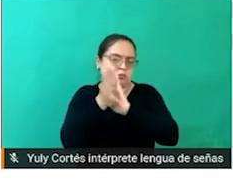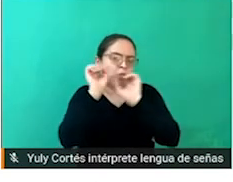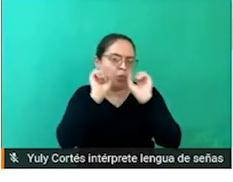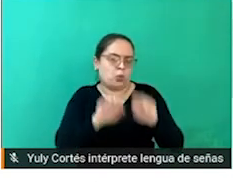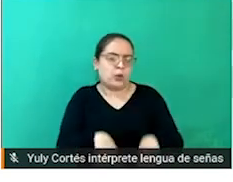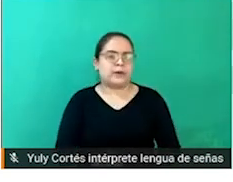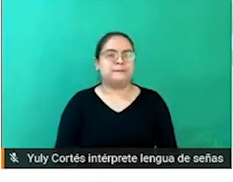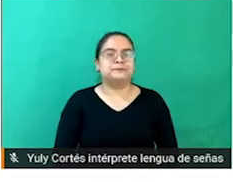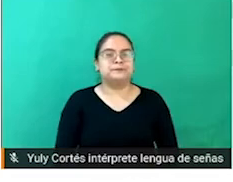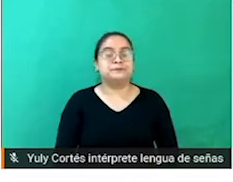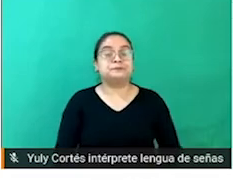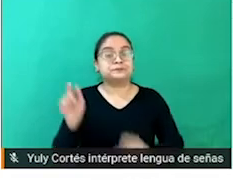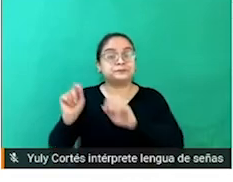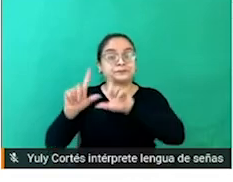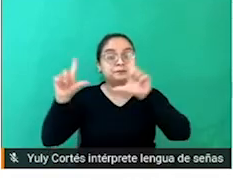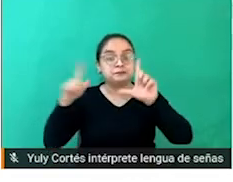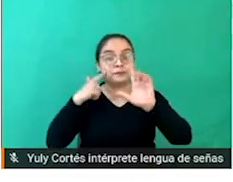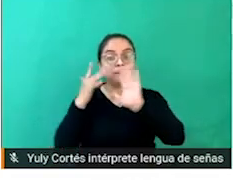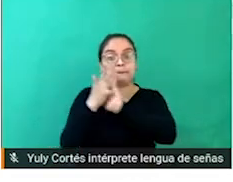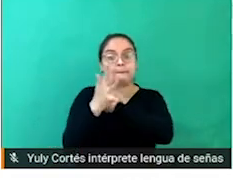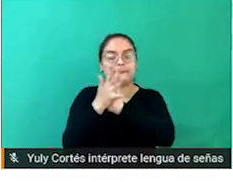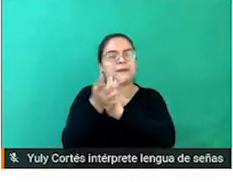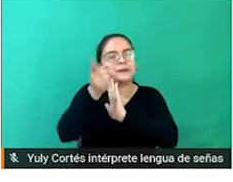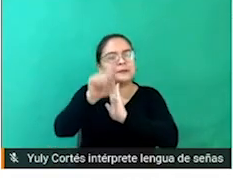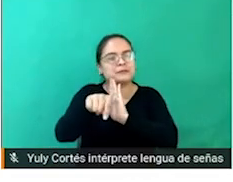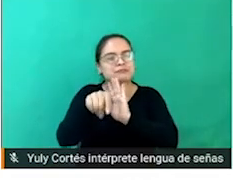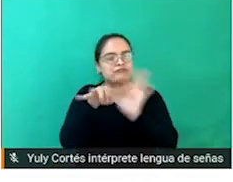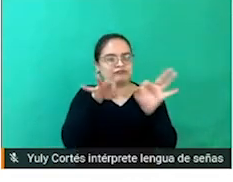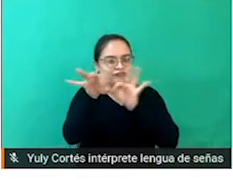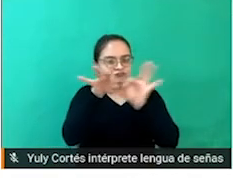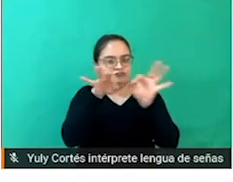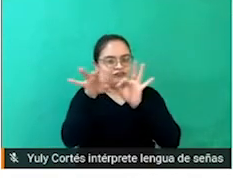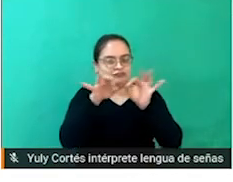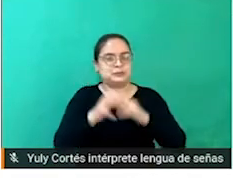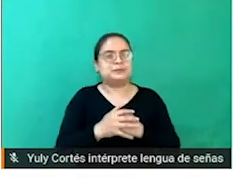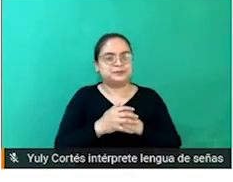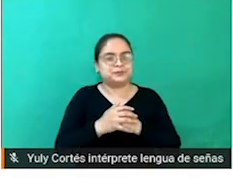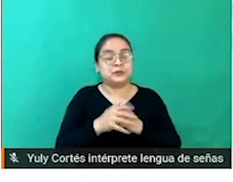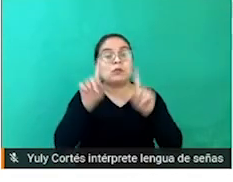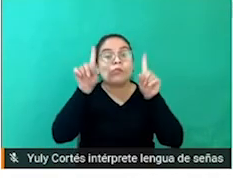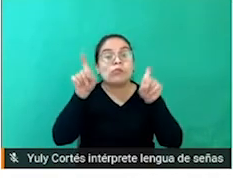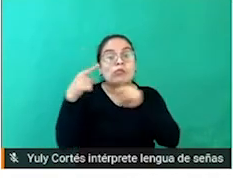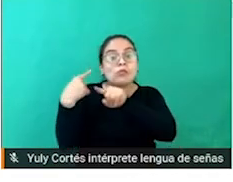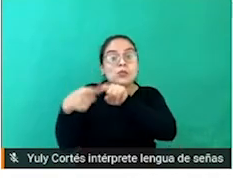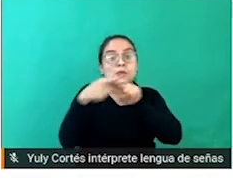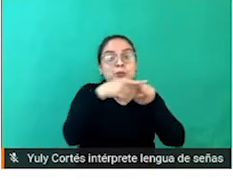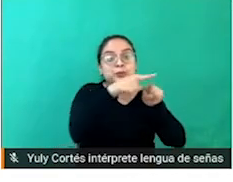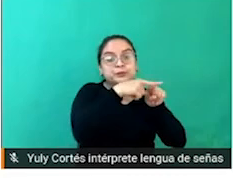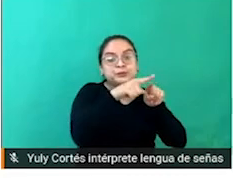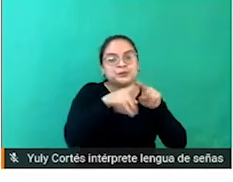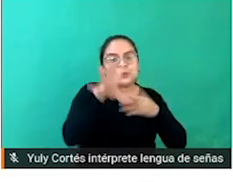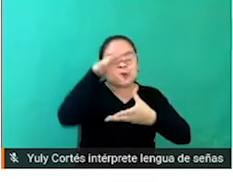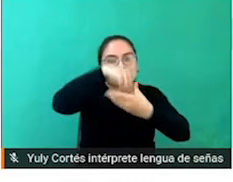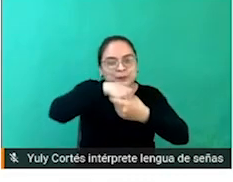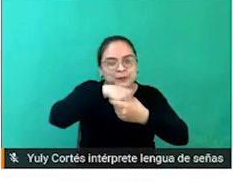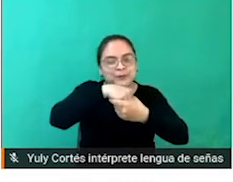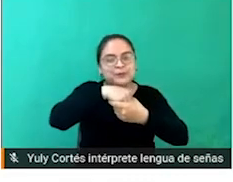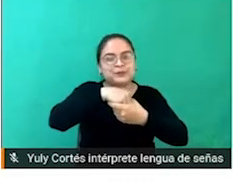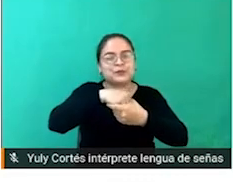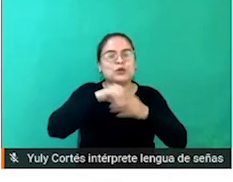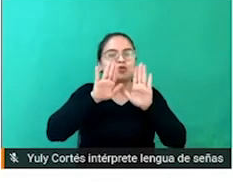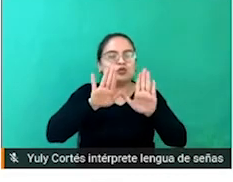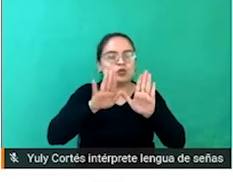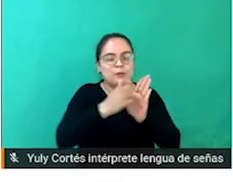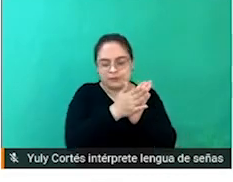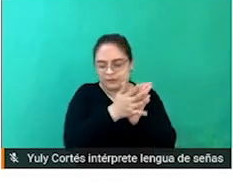sí quisiera conversarles también es sobre los diferentes pasos o las